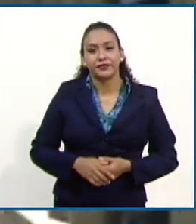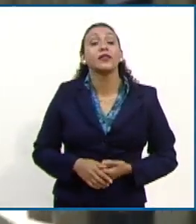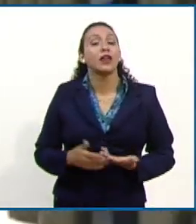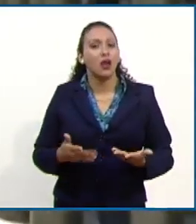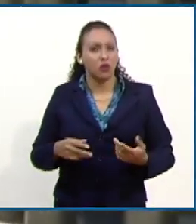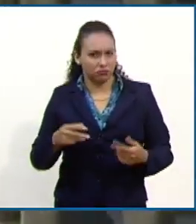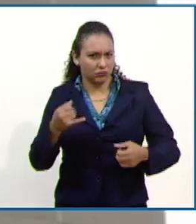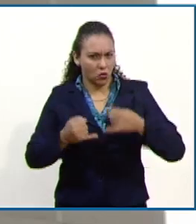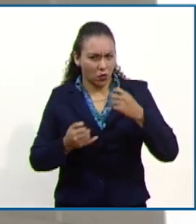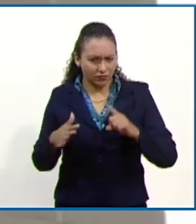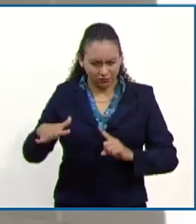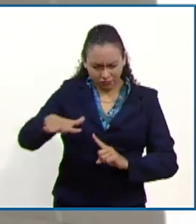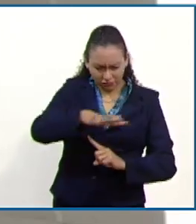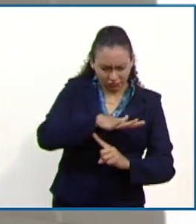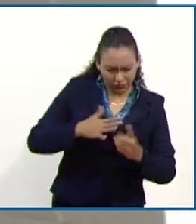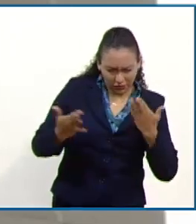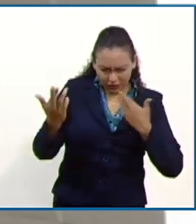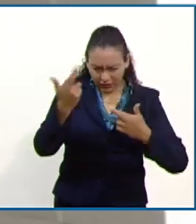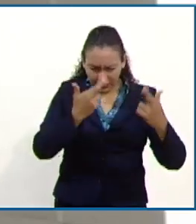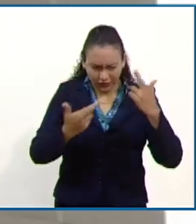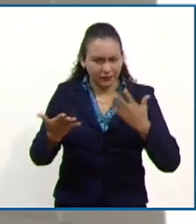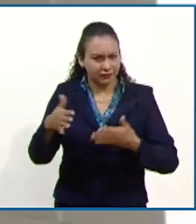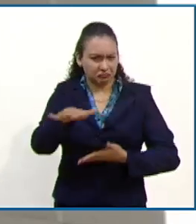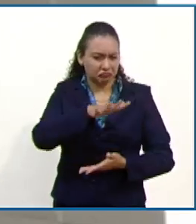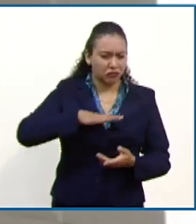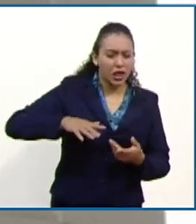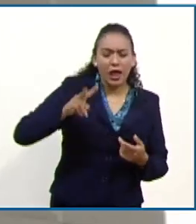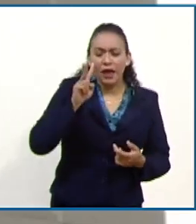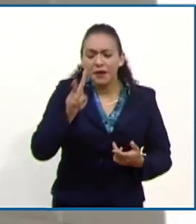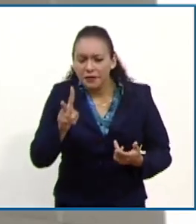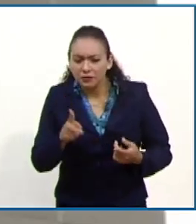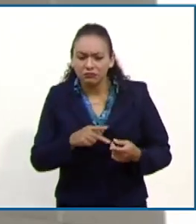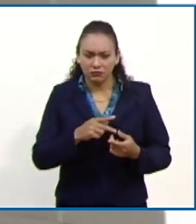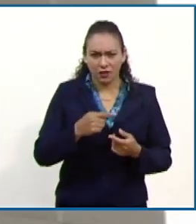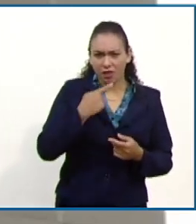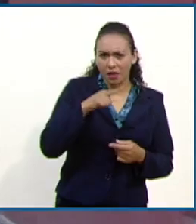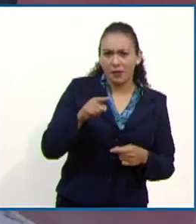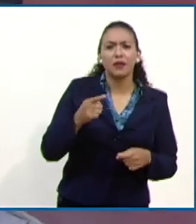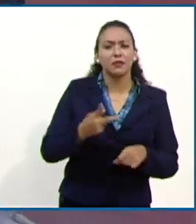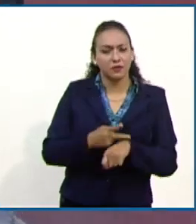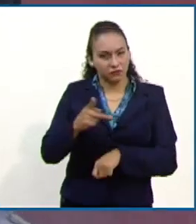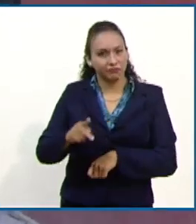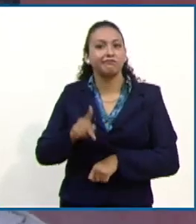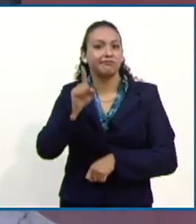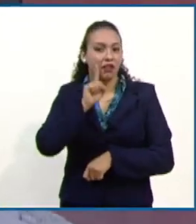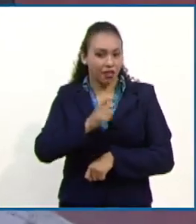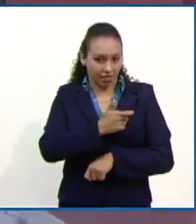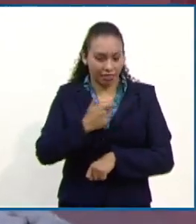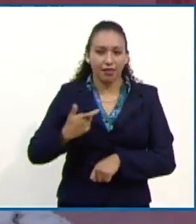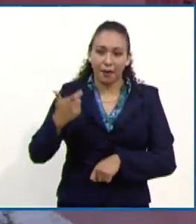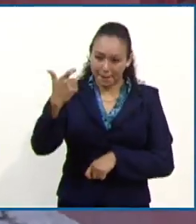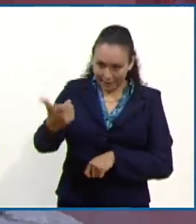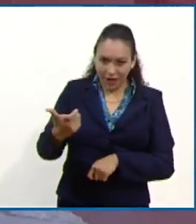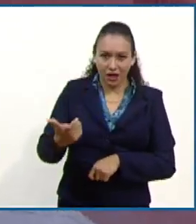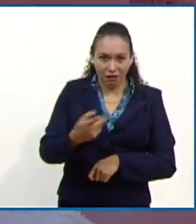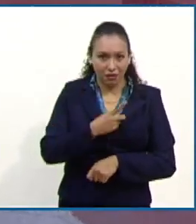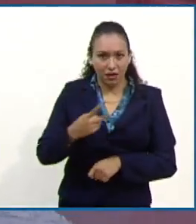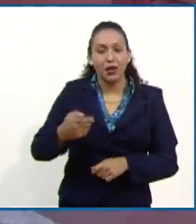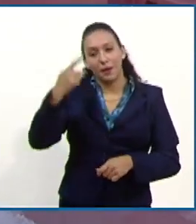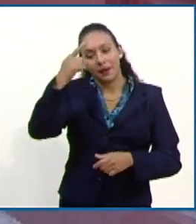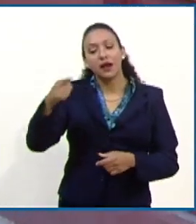escenario se debe tener presente que en dicho sector poblacional se incrementa la necesidad de satisfacer el derecho a la seguridad